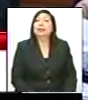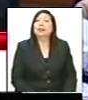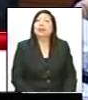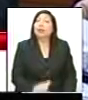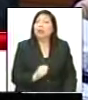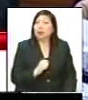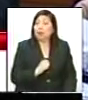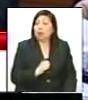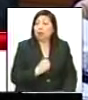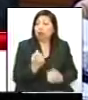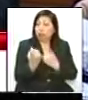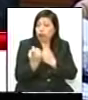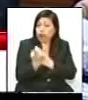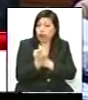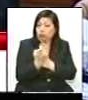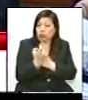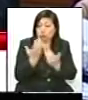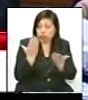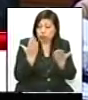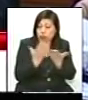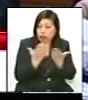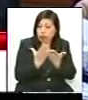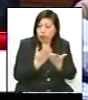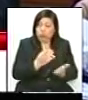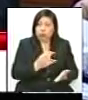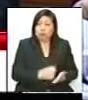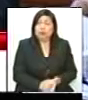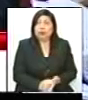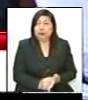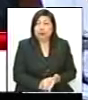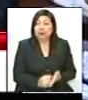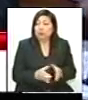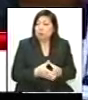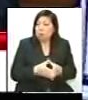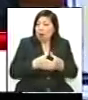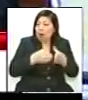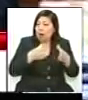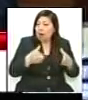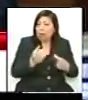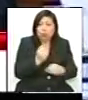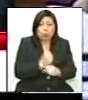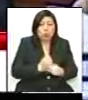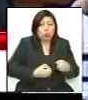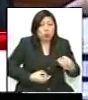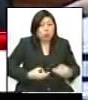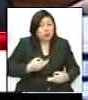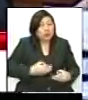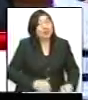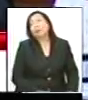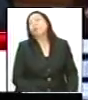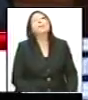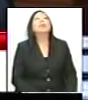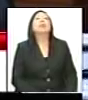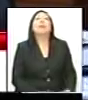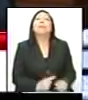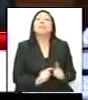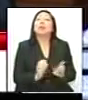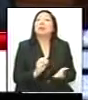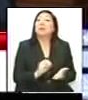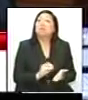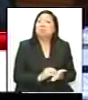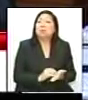tengo una formación académica que se ha enriquecido en la labor jurisdiccional, porque además de